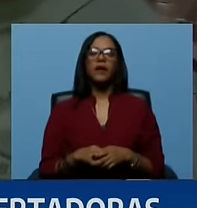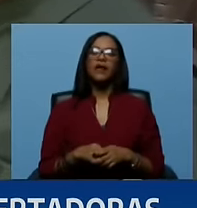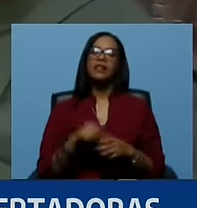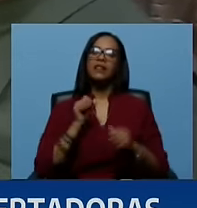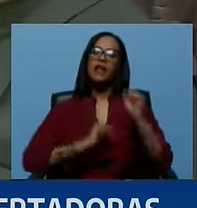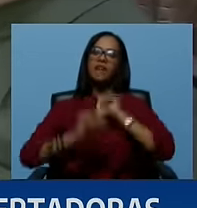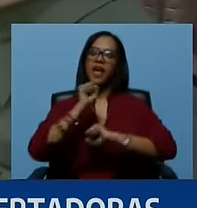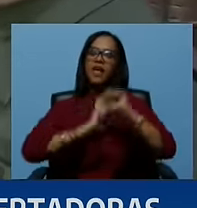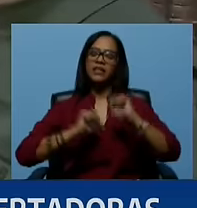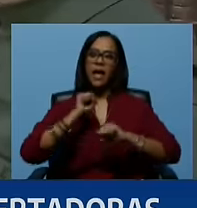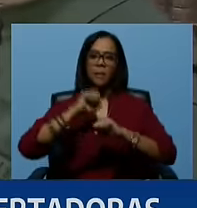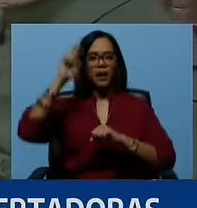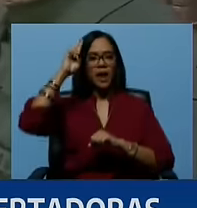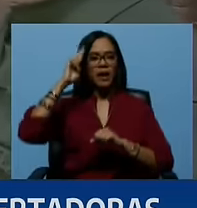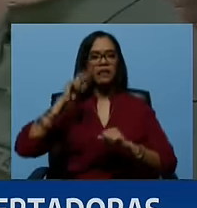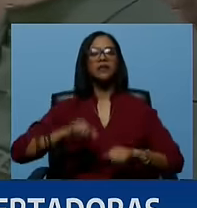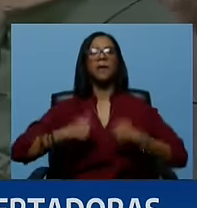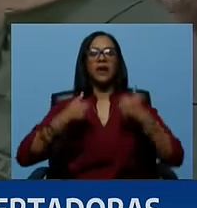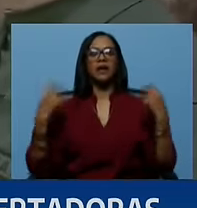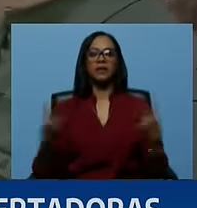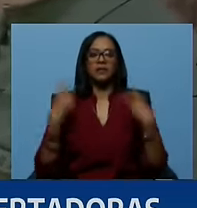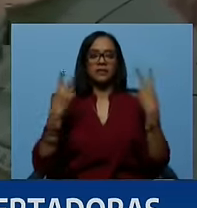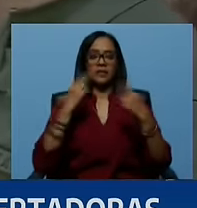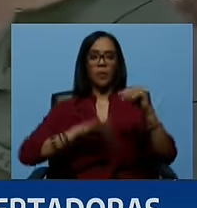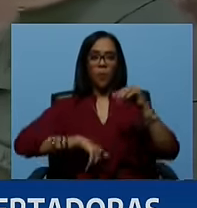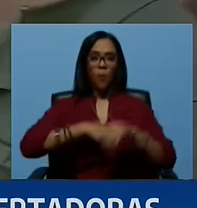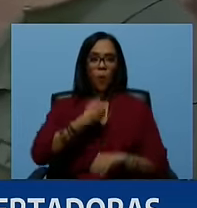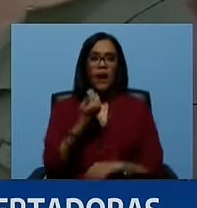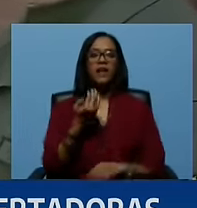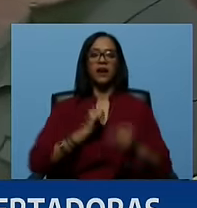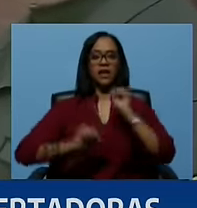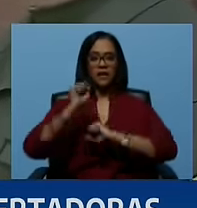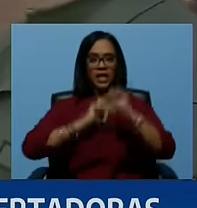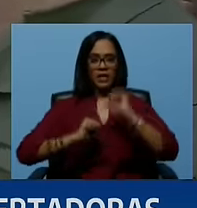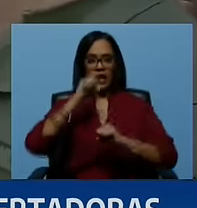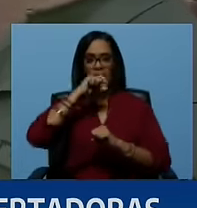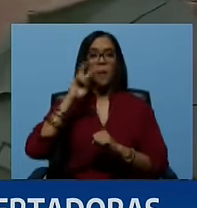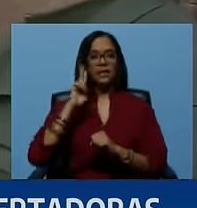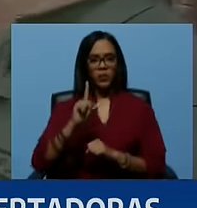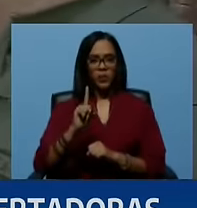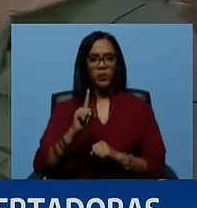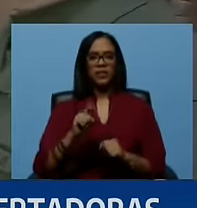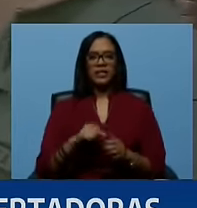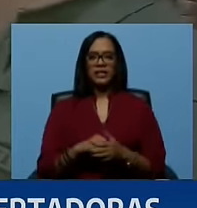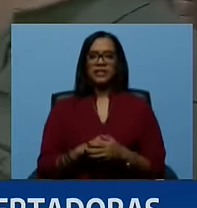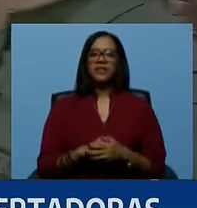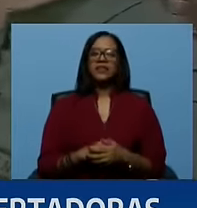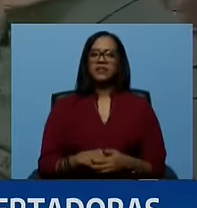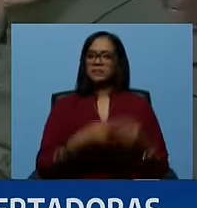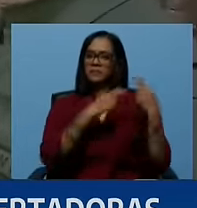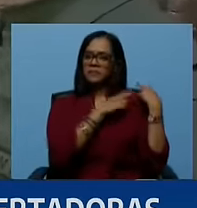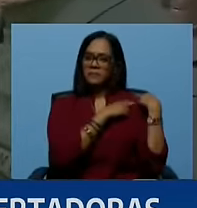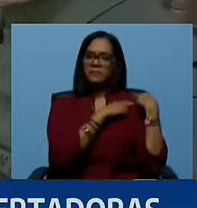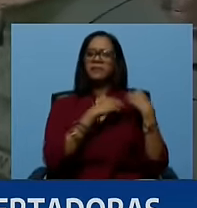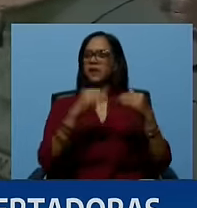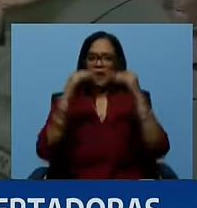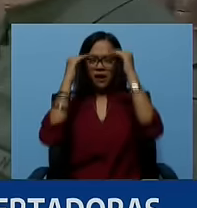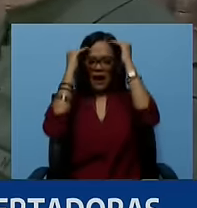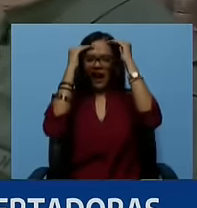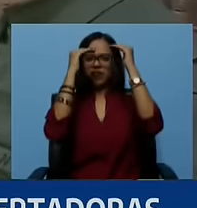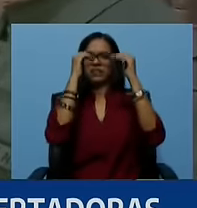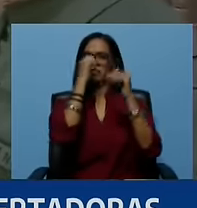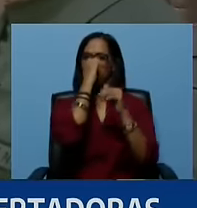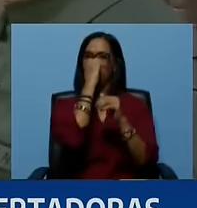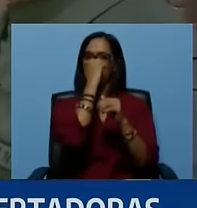hermosa que se pueda defender en el siglo XX Somos la Encarnación de los Gigantes